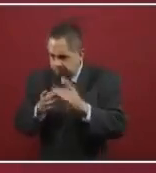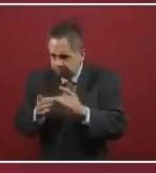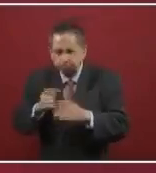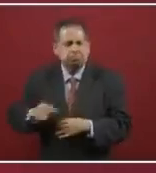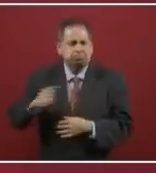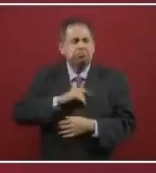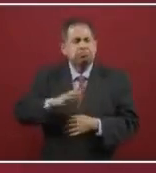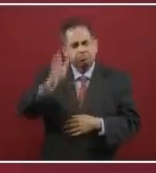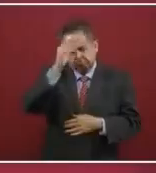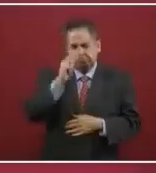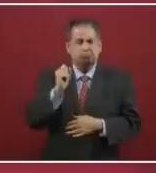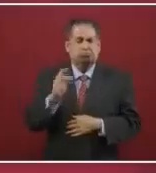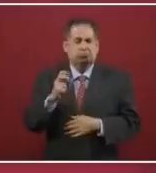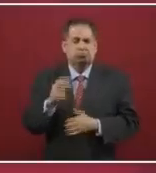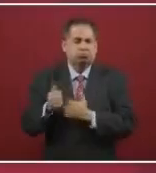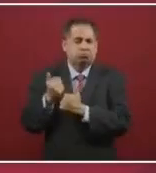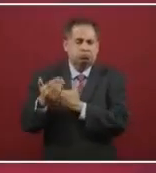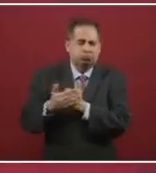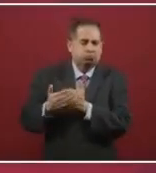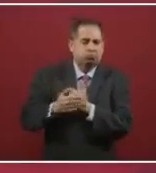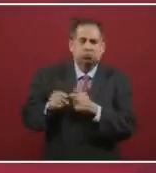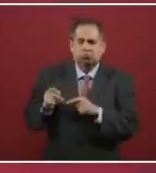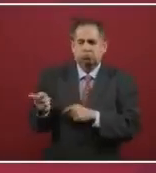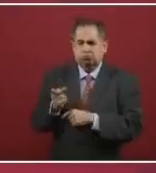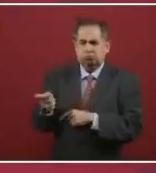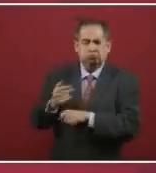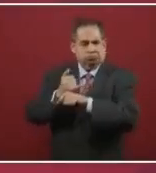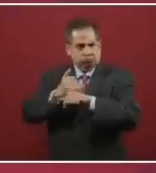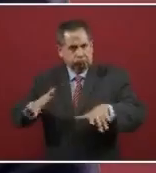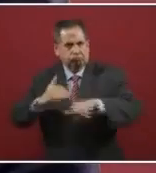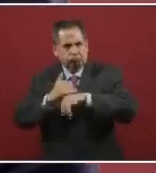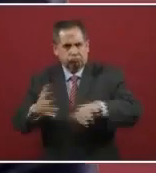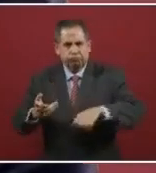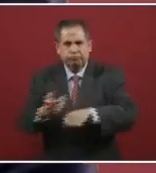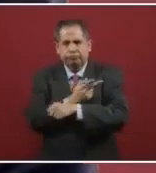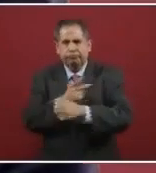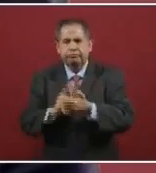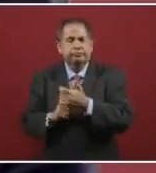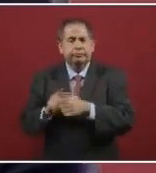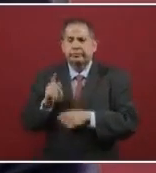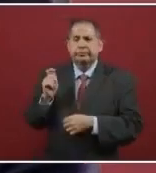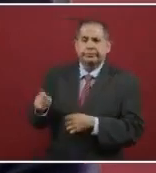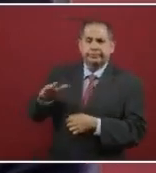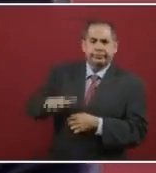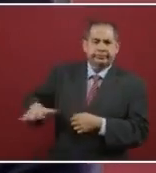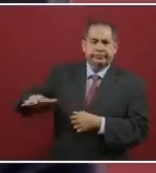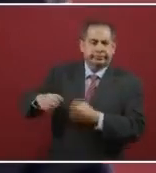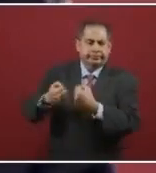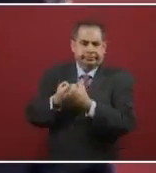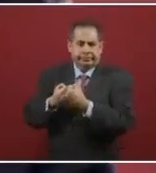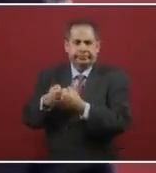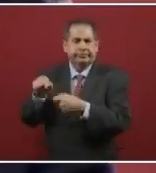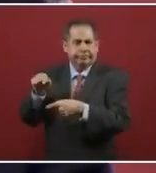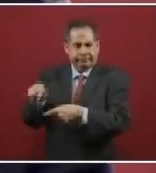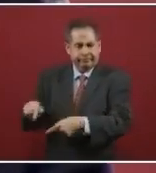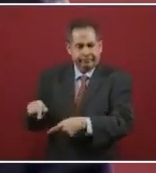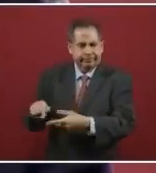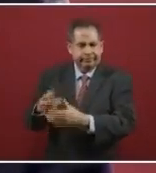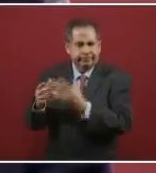acordó que informen sobre lo que está sucediendo con relación